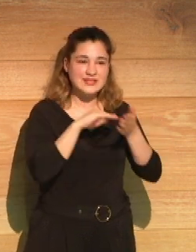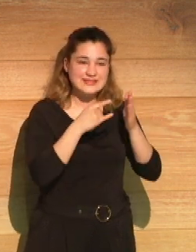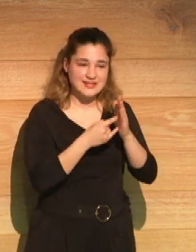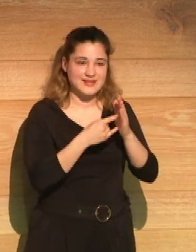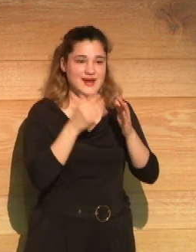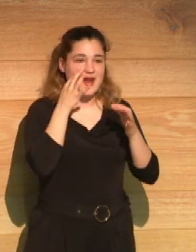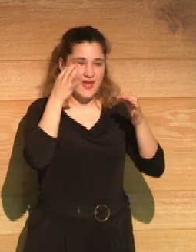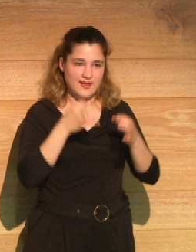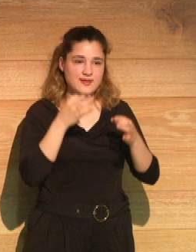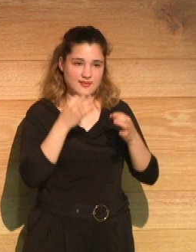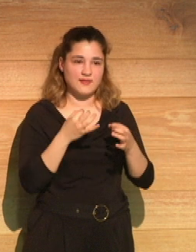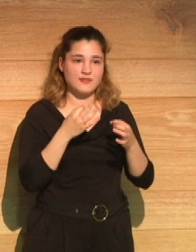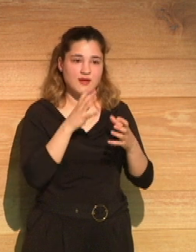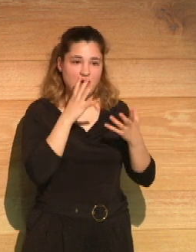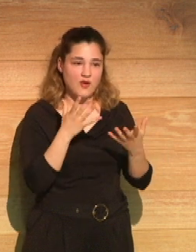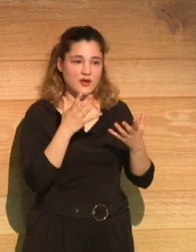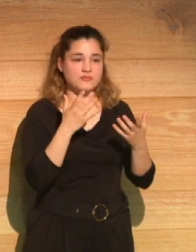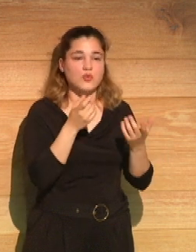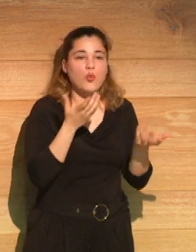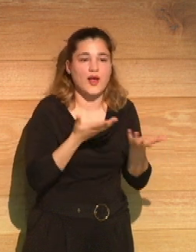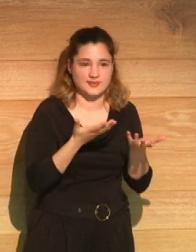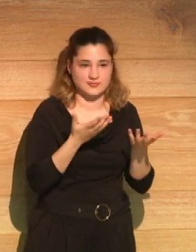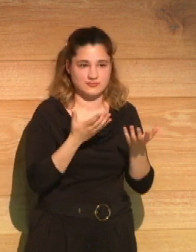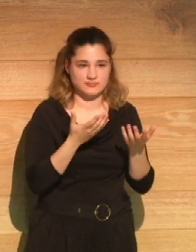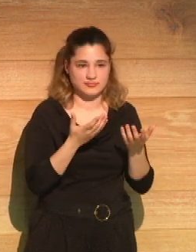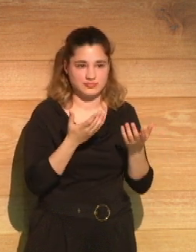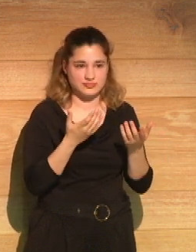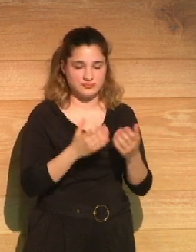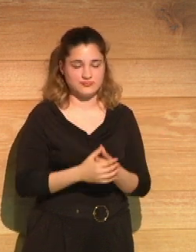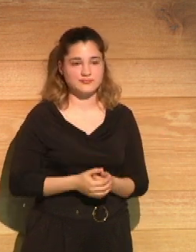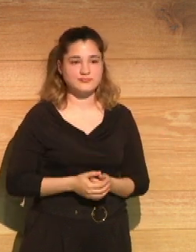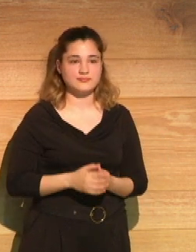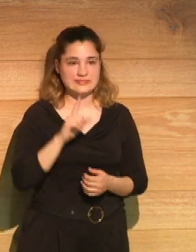museos para afrontar esta situación. La siguiente, por favor.